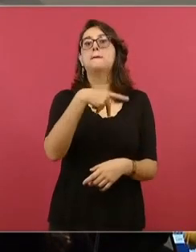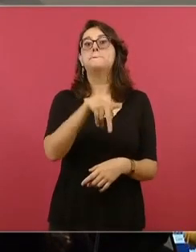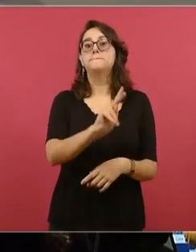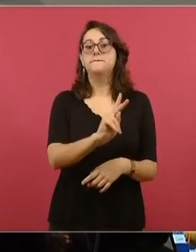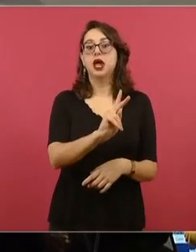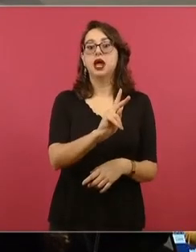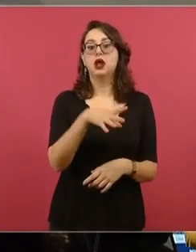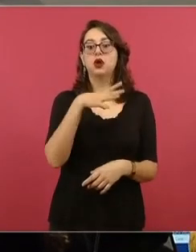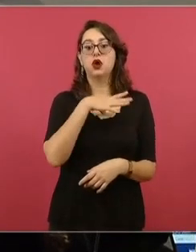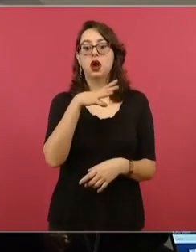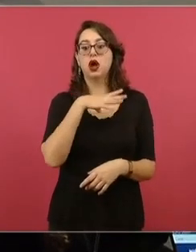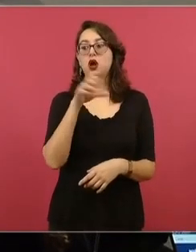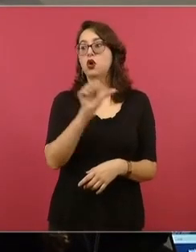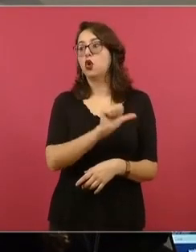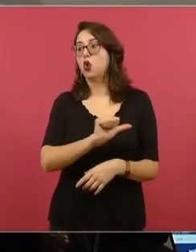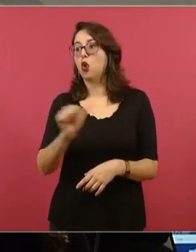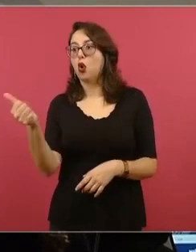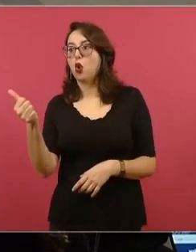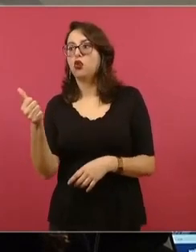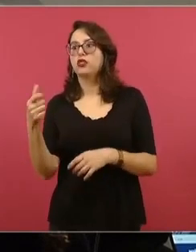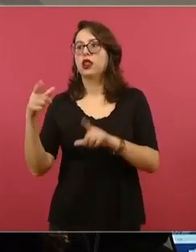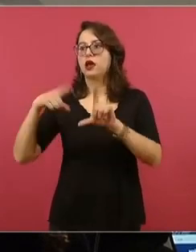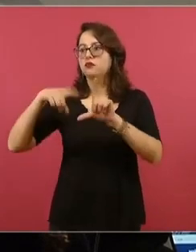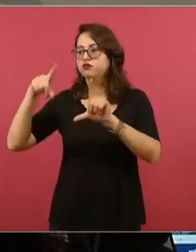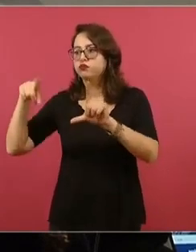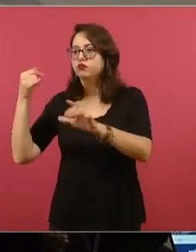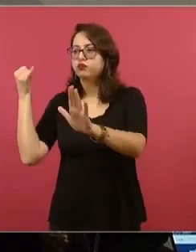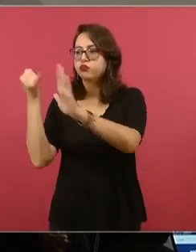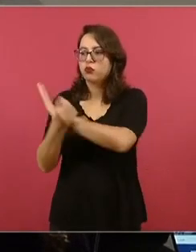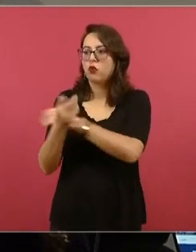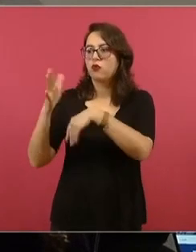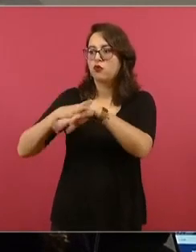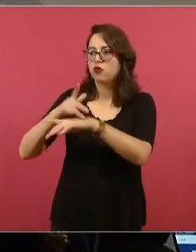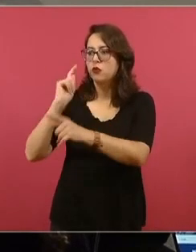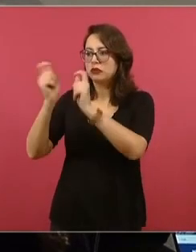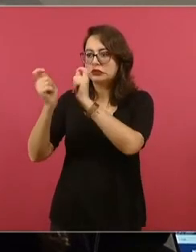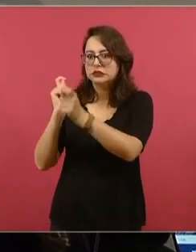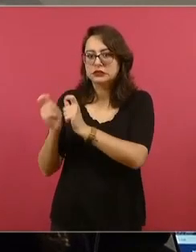gráficas, más información, y ellos estuvieron